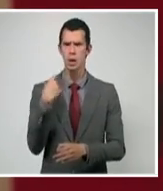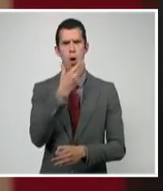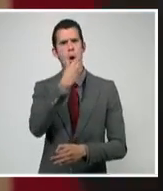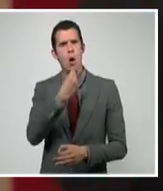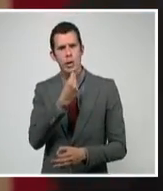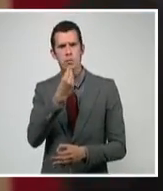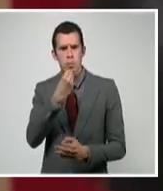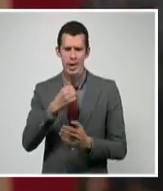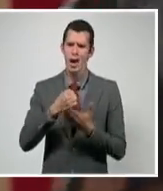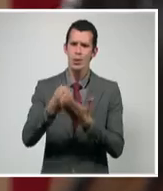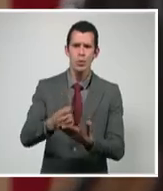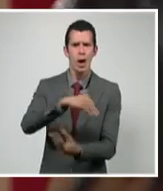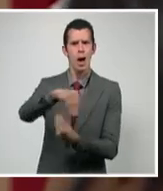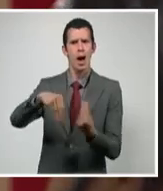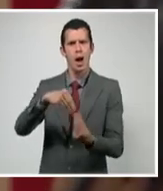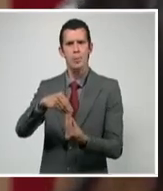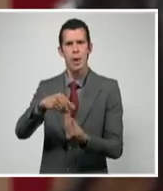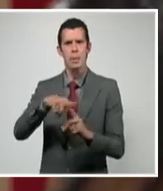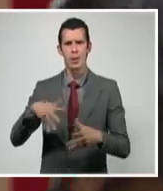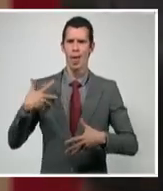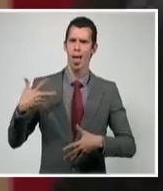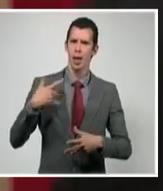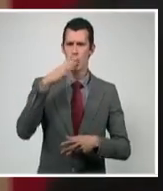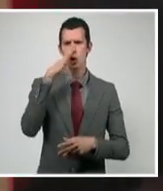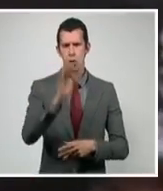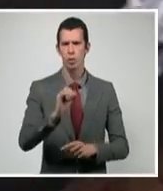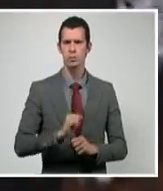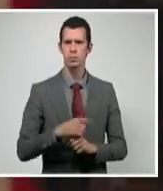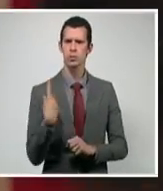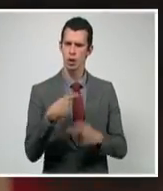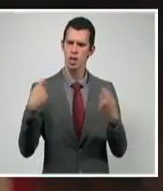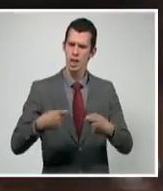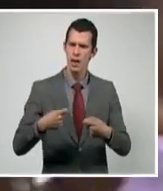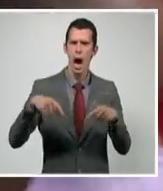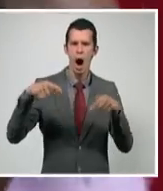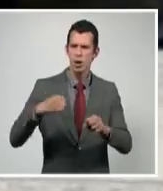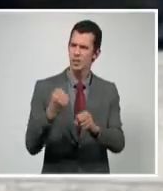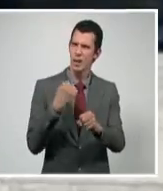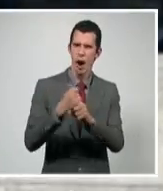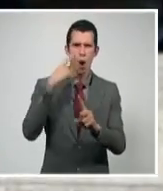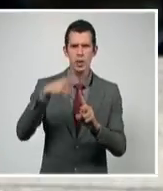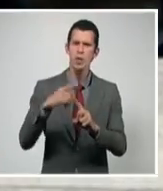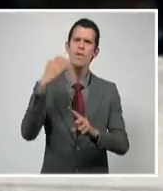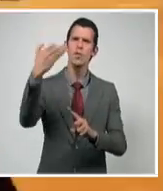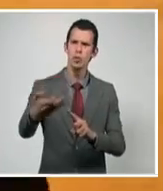fortaleciendo las bases de lo que otra gente heredará y también será dueño.